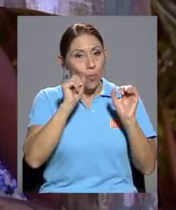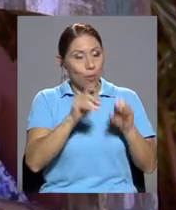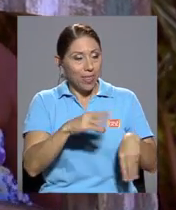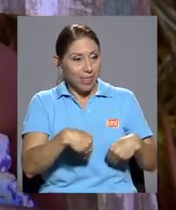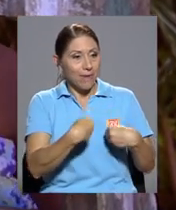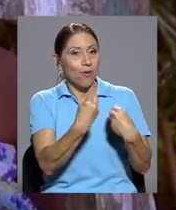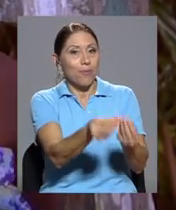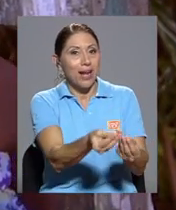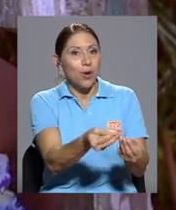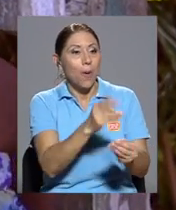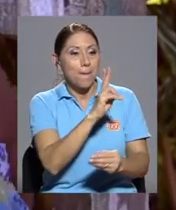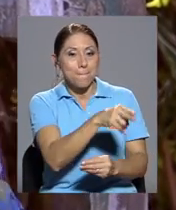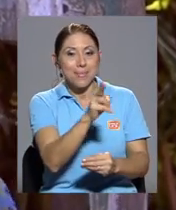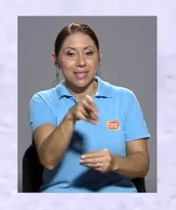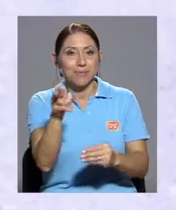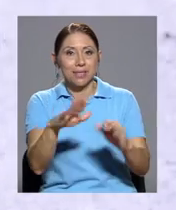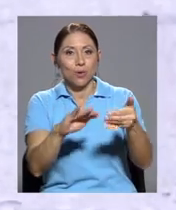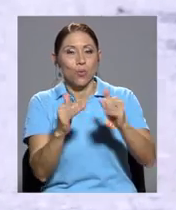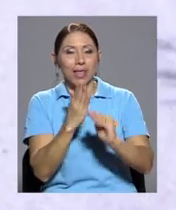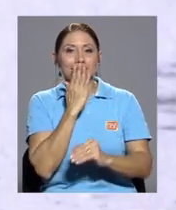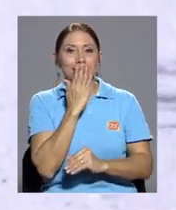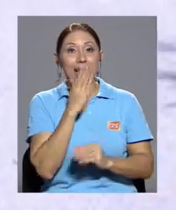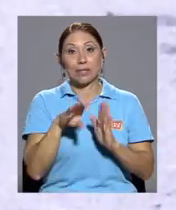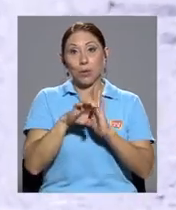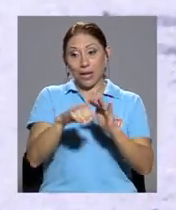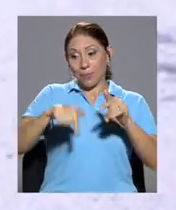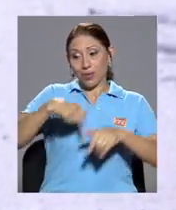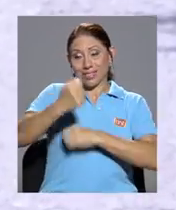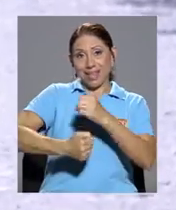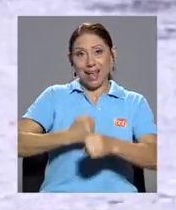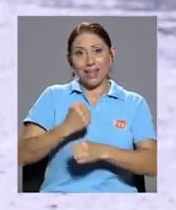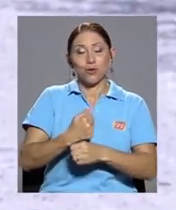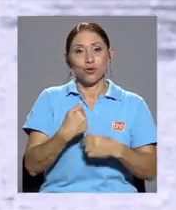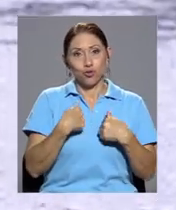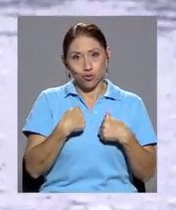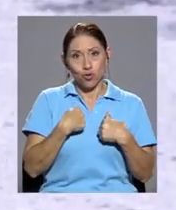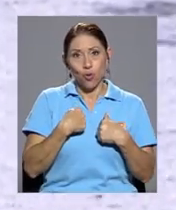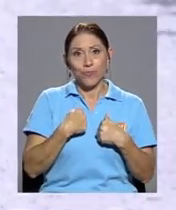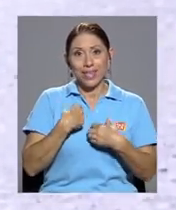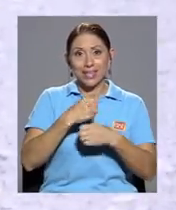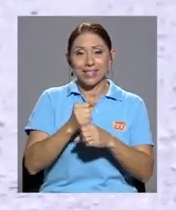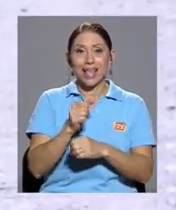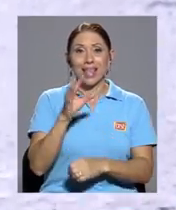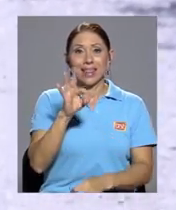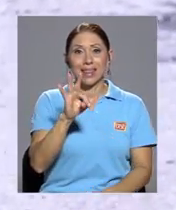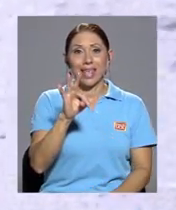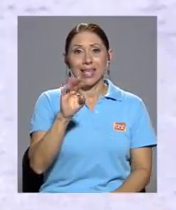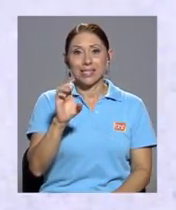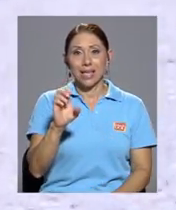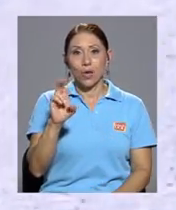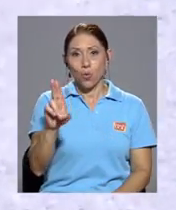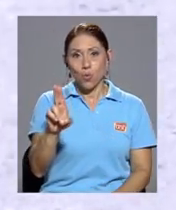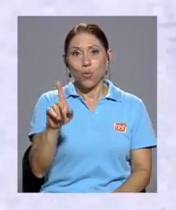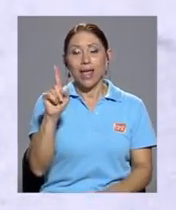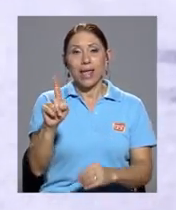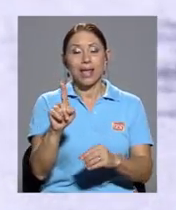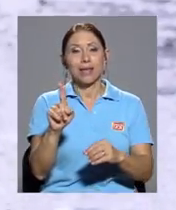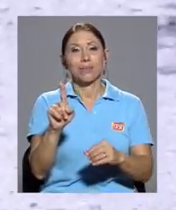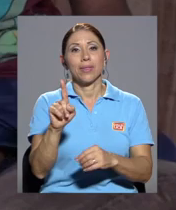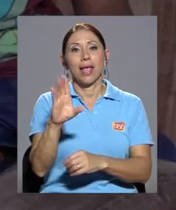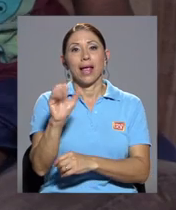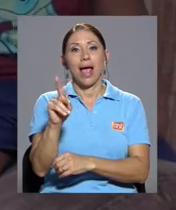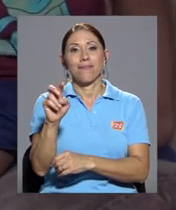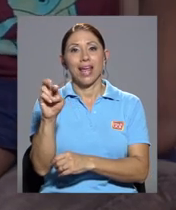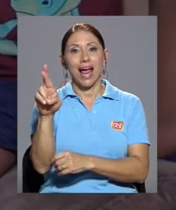mismas comunidades indígenas por ejemplo este año estuve en el tercero en cada territorio bien acá vez